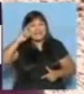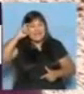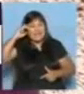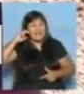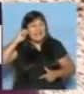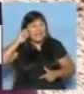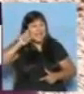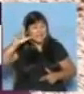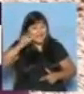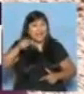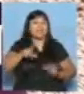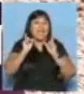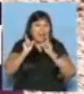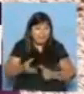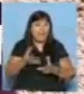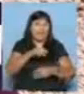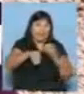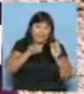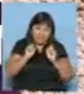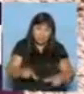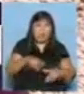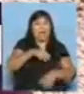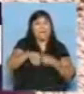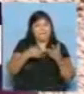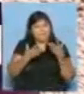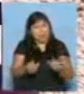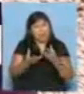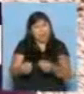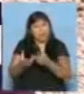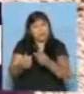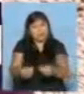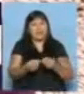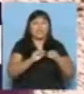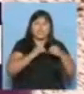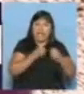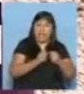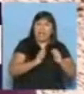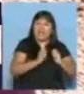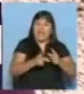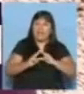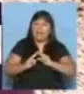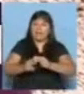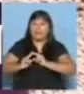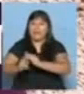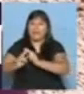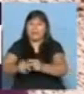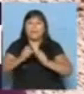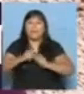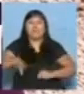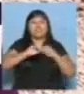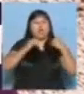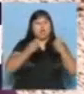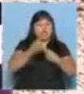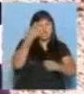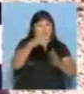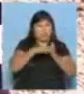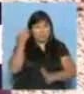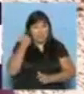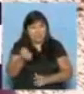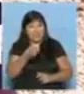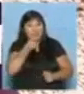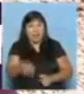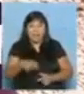este proyecto, un desembolso de más de 5 millones de pesos para generar maquinaria. Porque, bueno, vos lo viste el